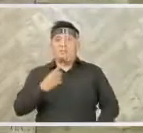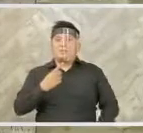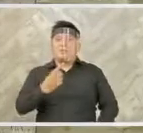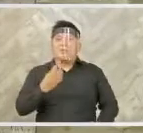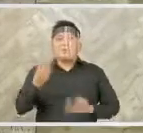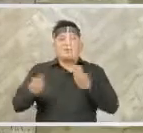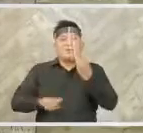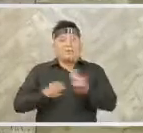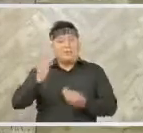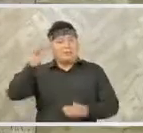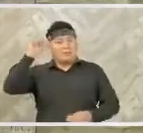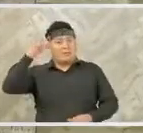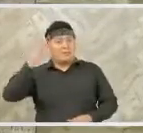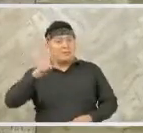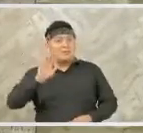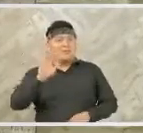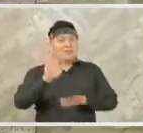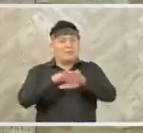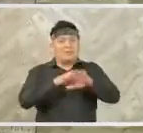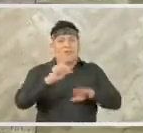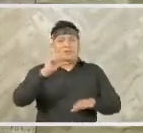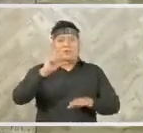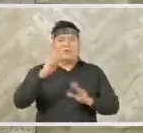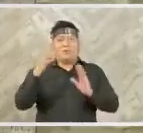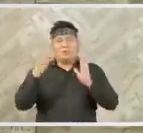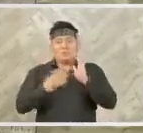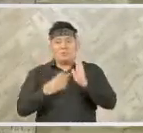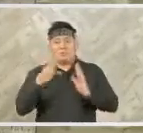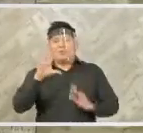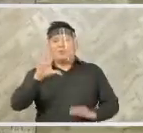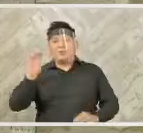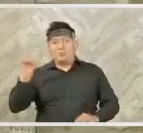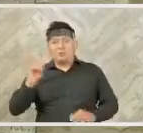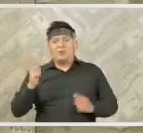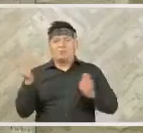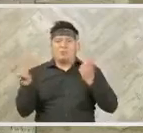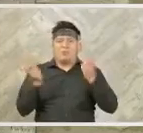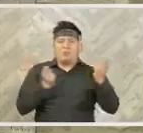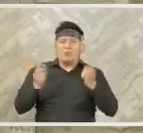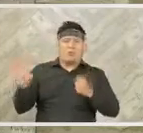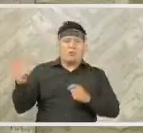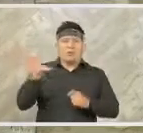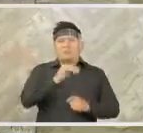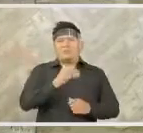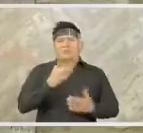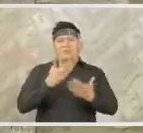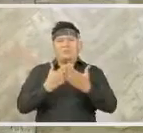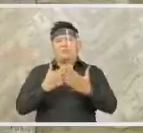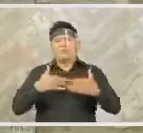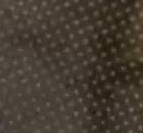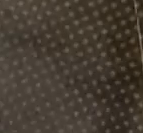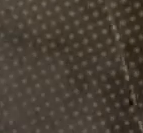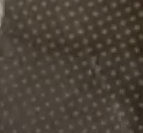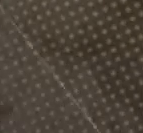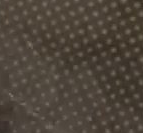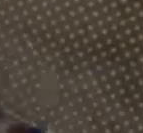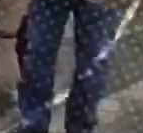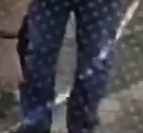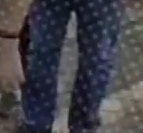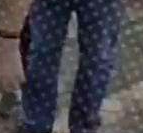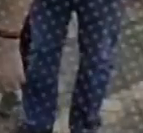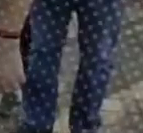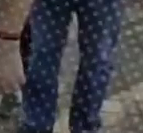haciendo. Recuerden que Cúcuta 2050 es una estrategia de todos. Feliz noche.